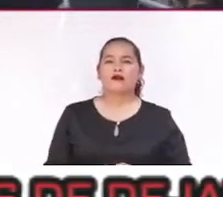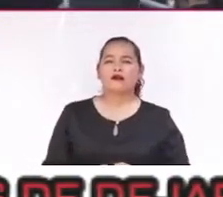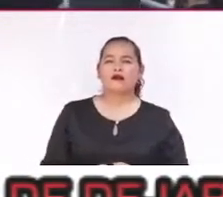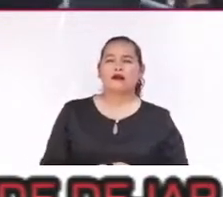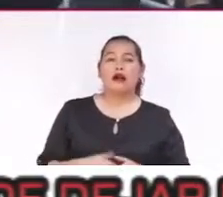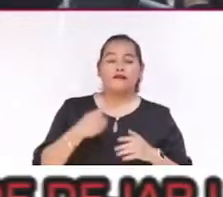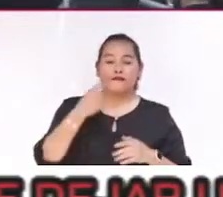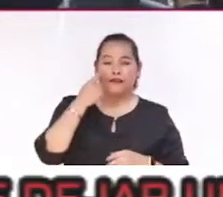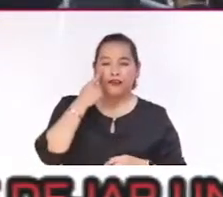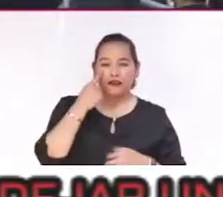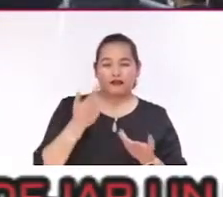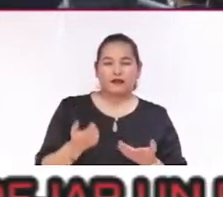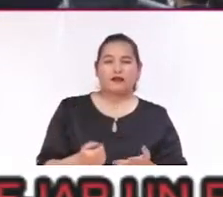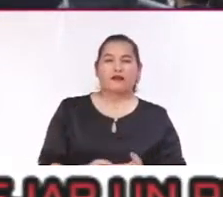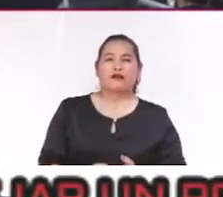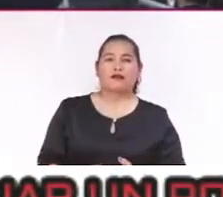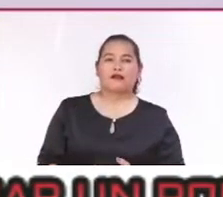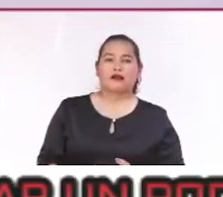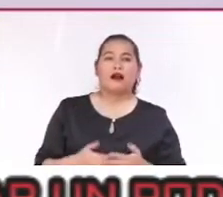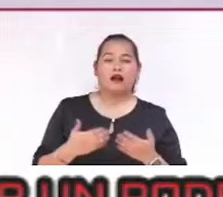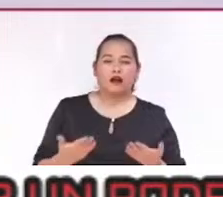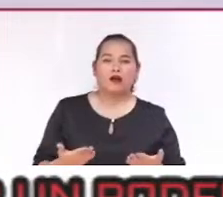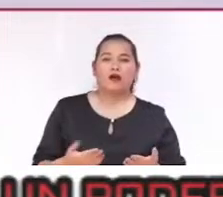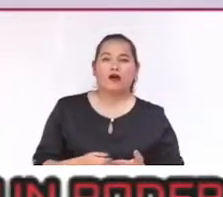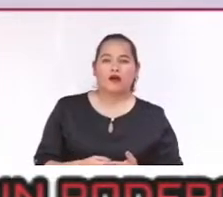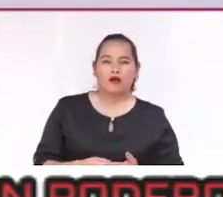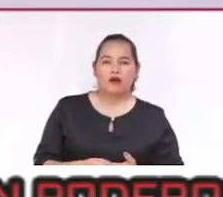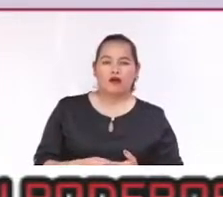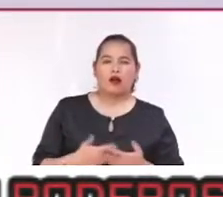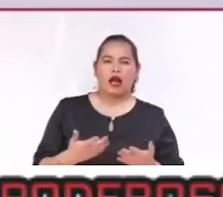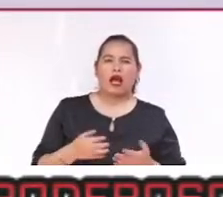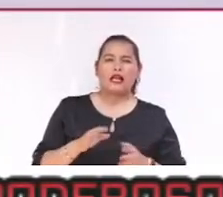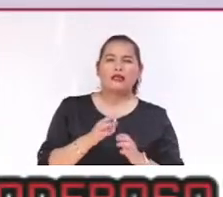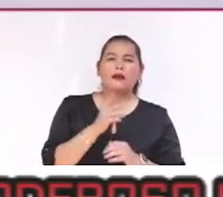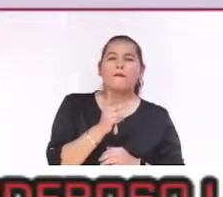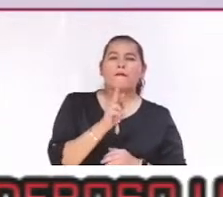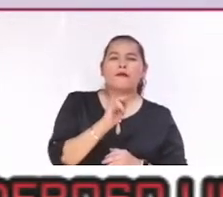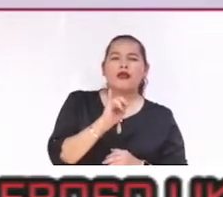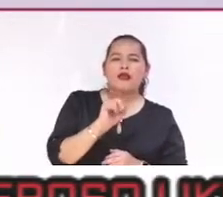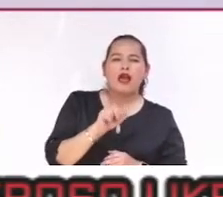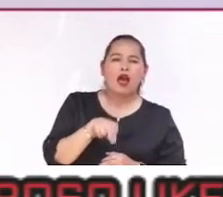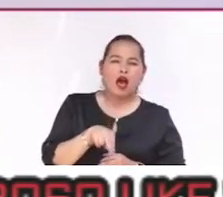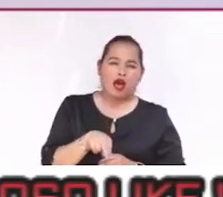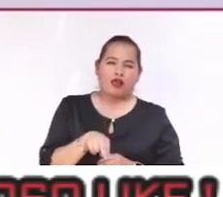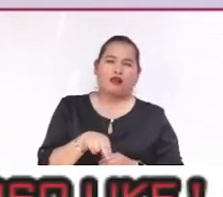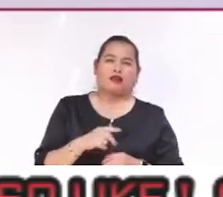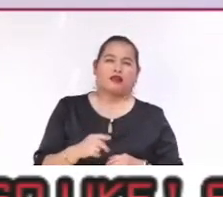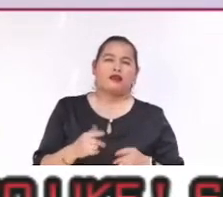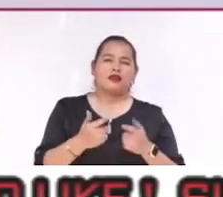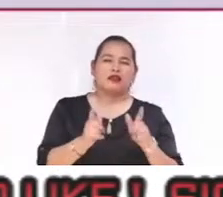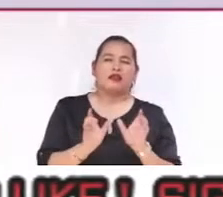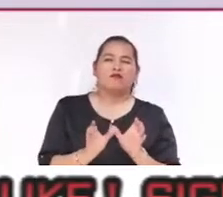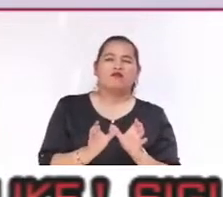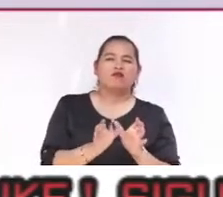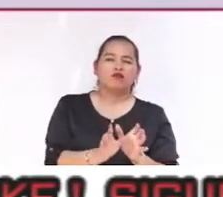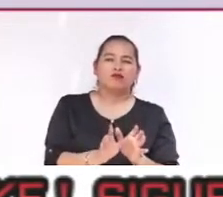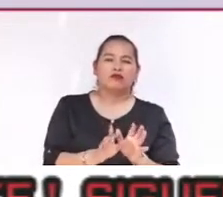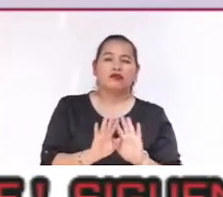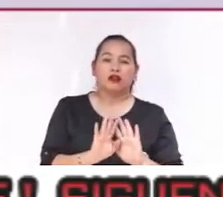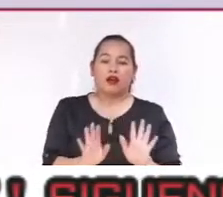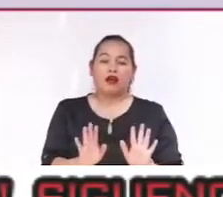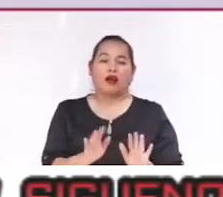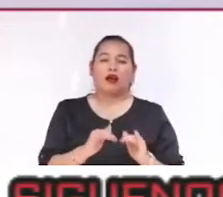ahora ya ven que los del PRIAN, porque no tienen otro nombre, ahora se